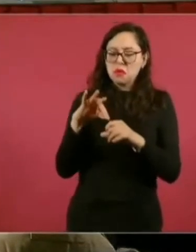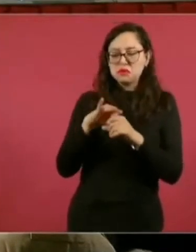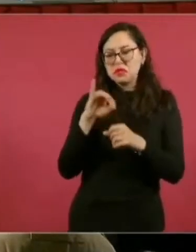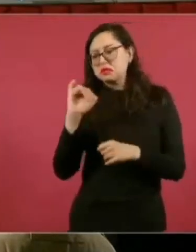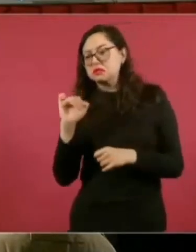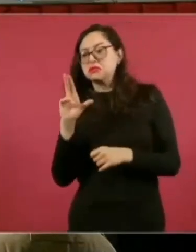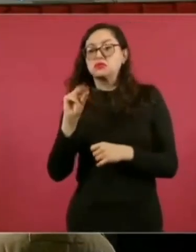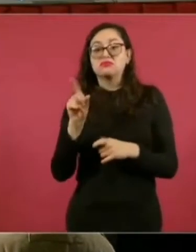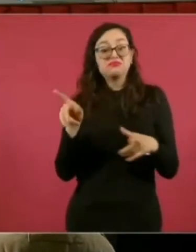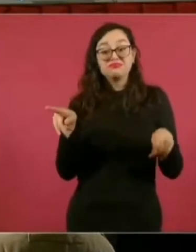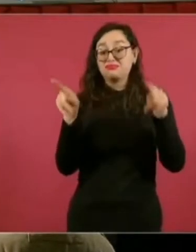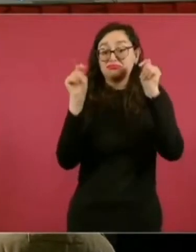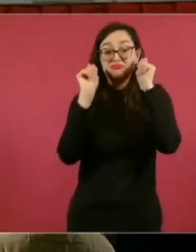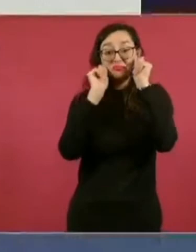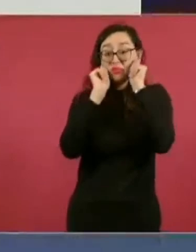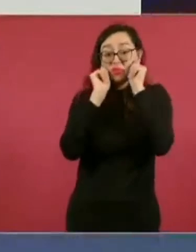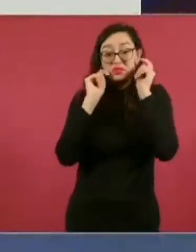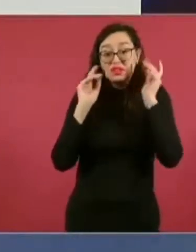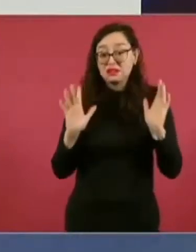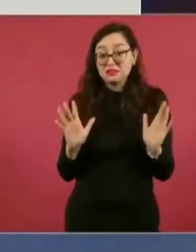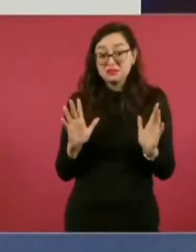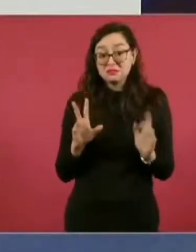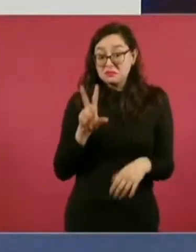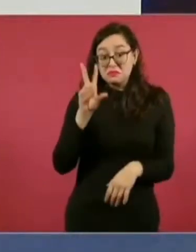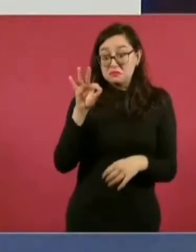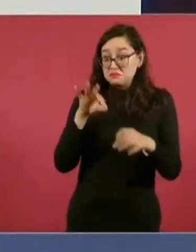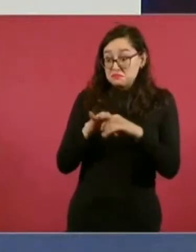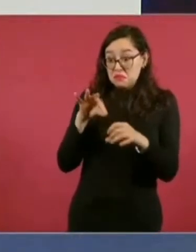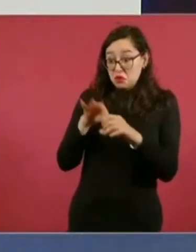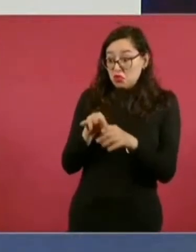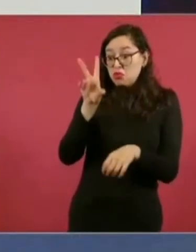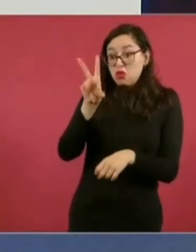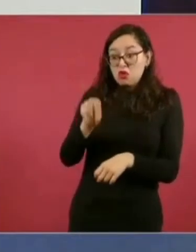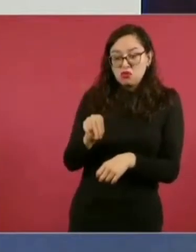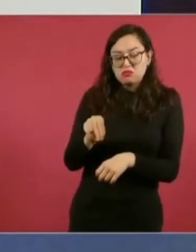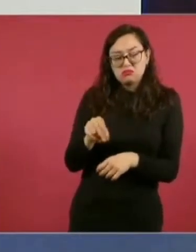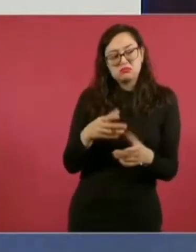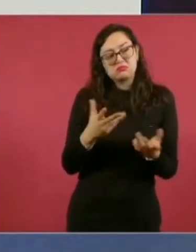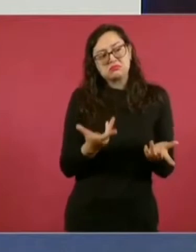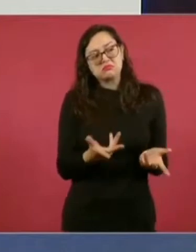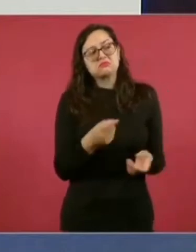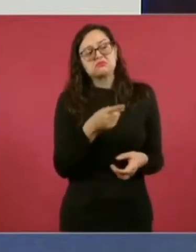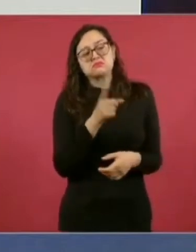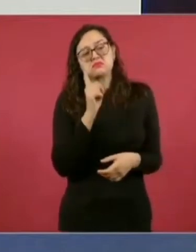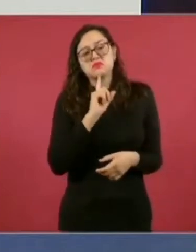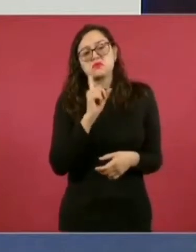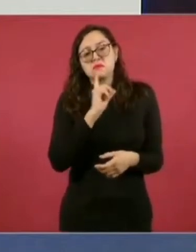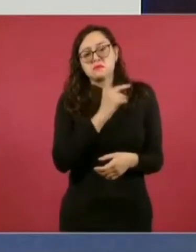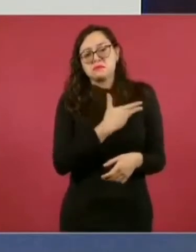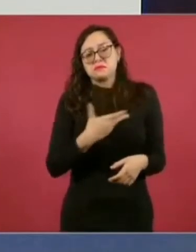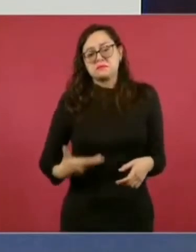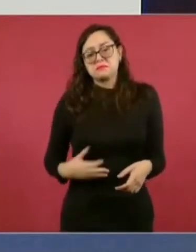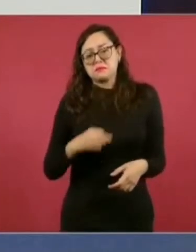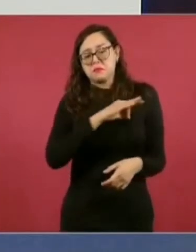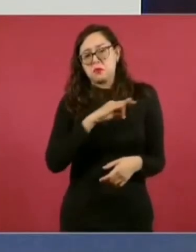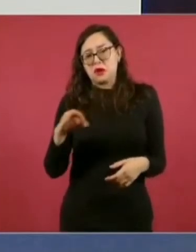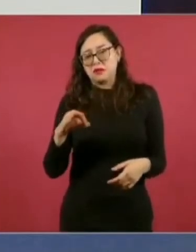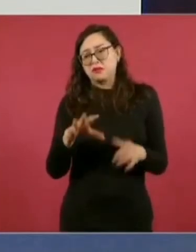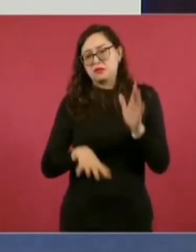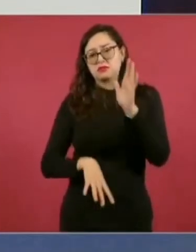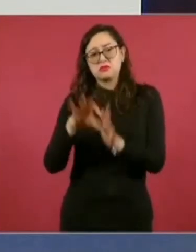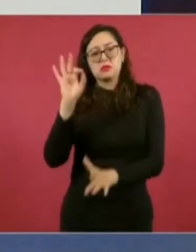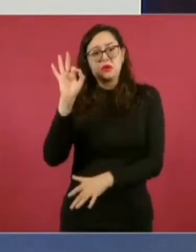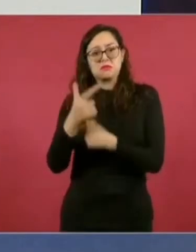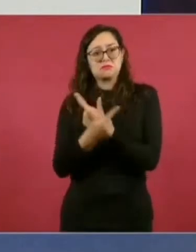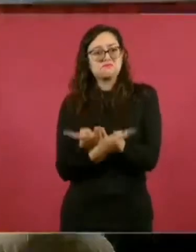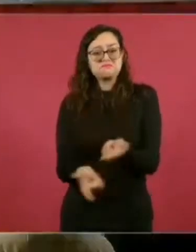como es el caso, pues entonces se podría conformar una mayoría. Adelante.